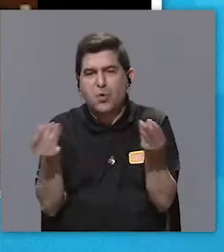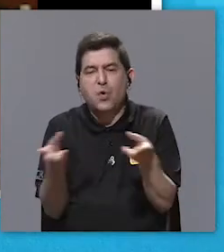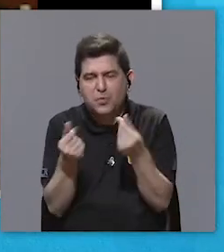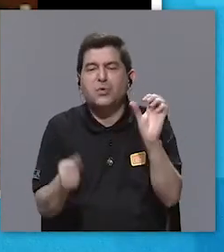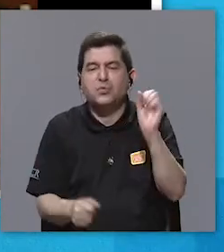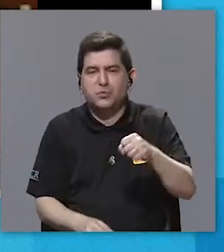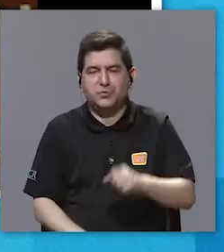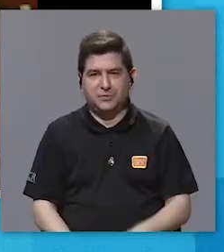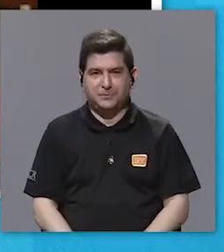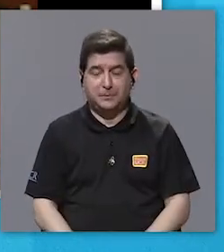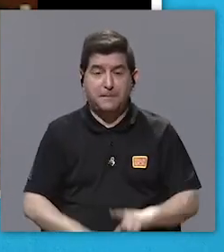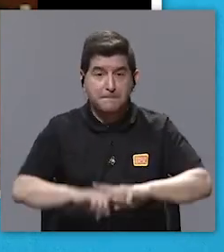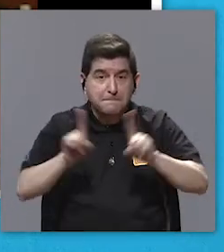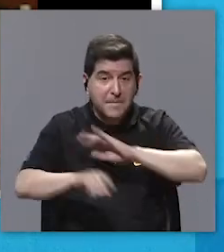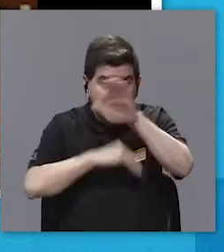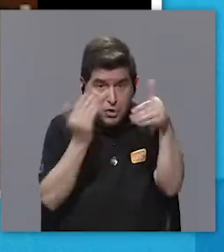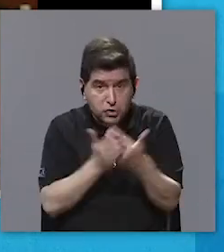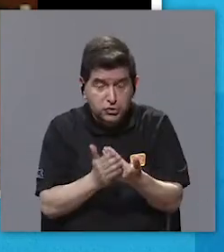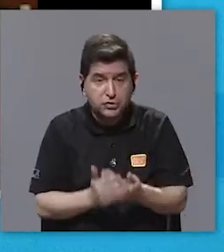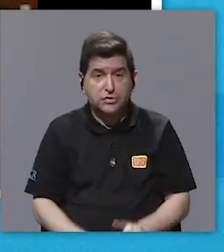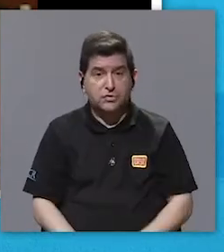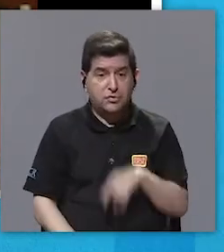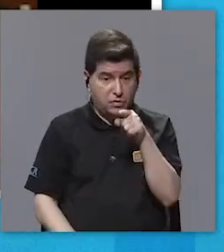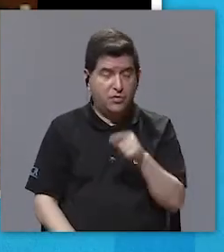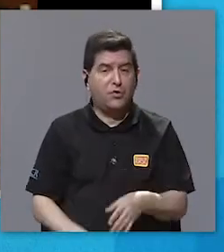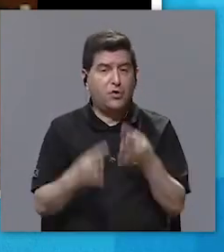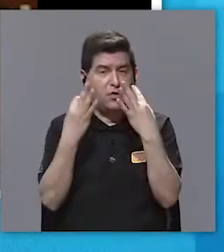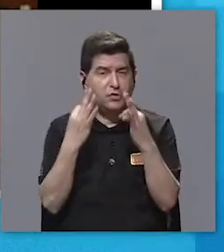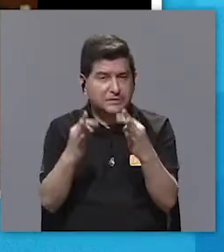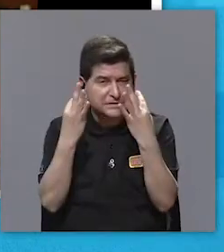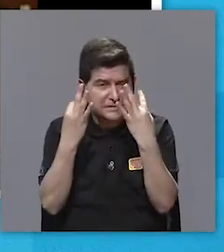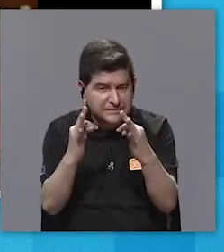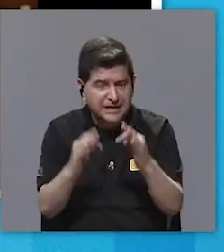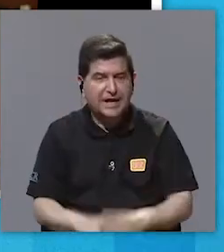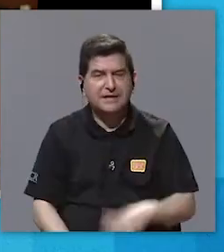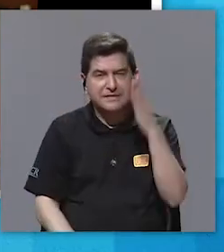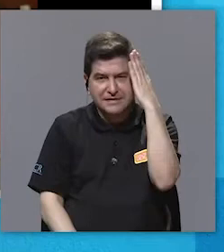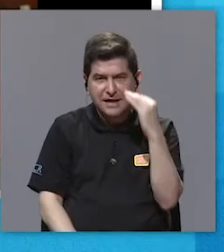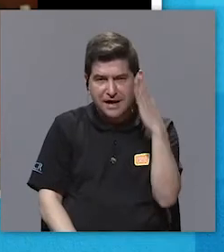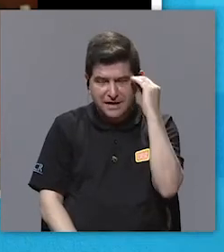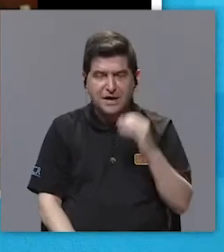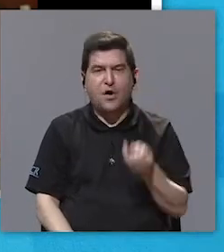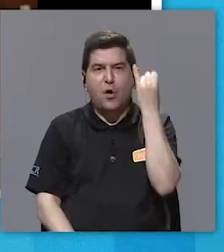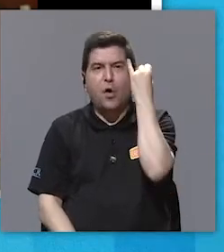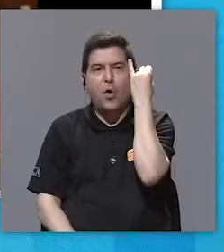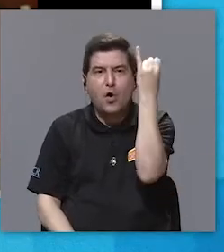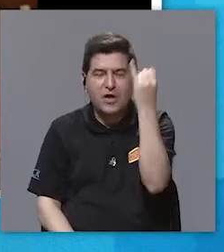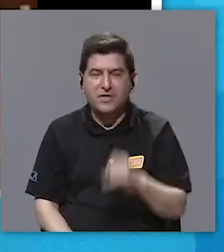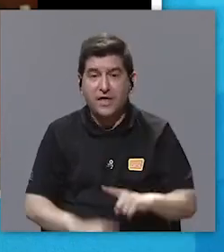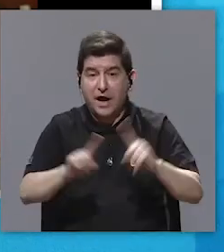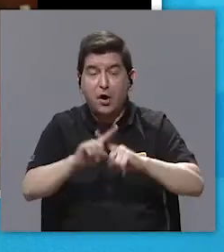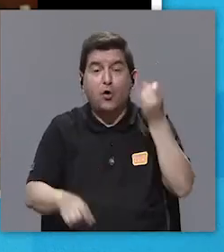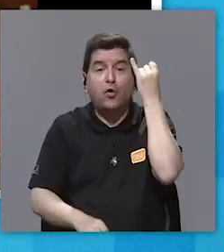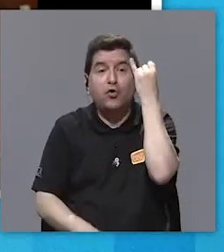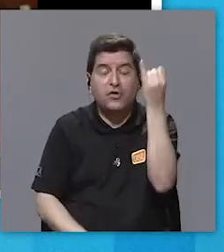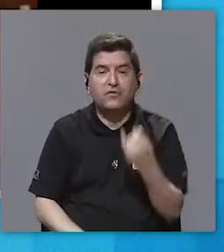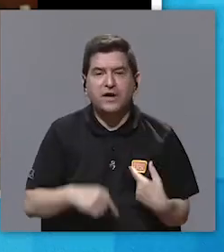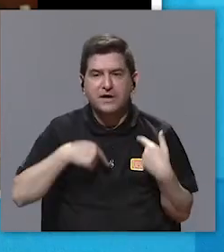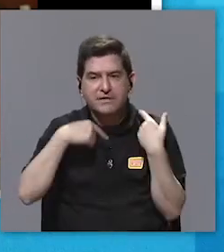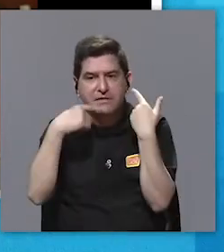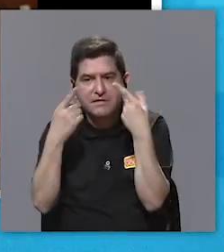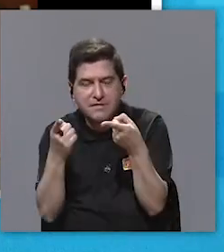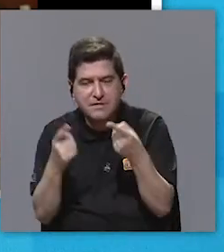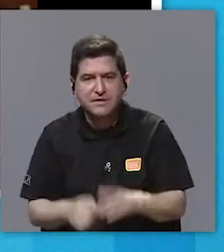producto pero si todo va dirigido hacia tratar de llevar una experiencia o una idea digamos o varias ideas